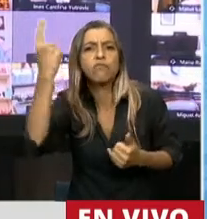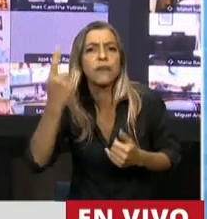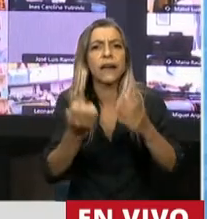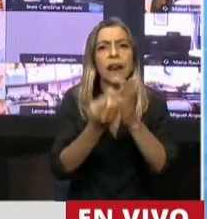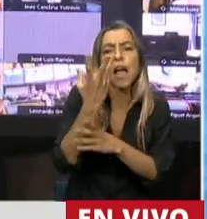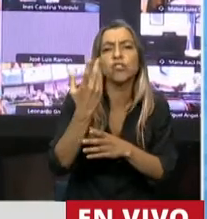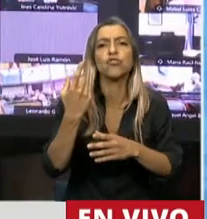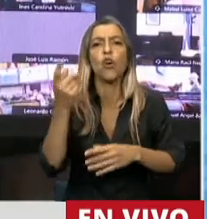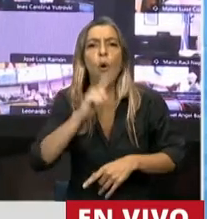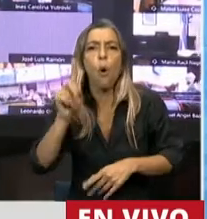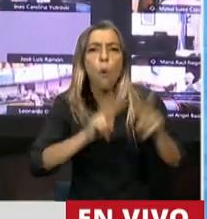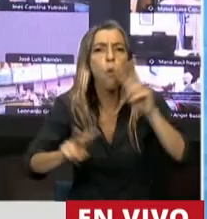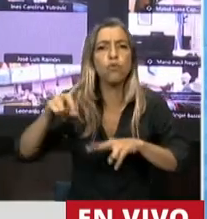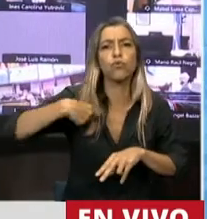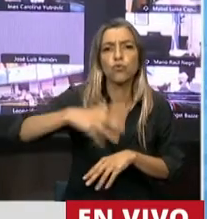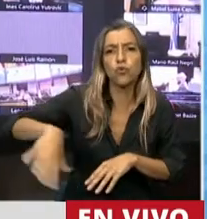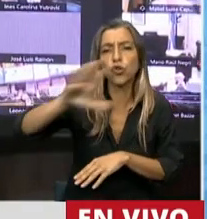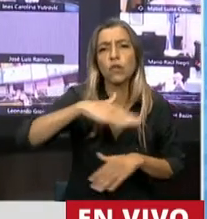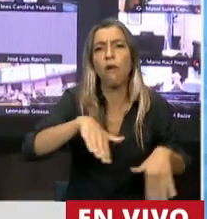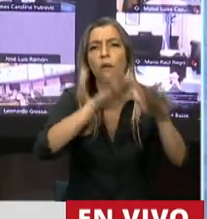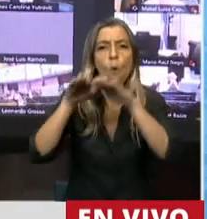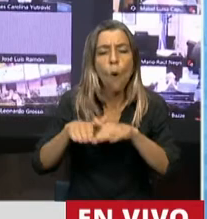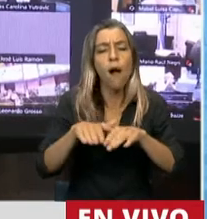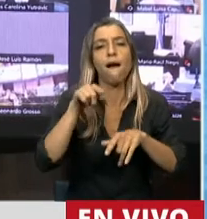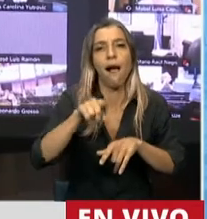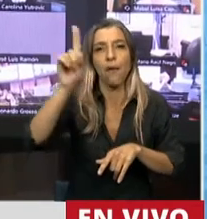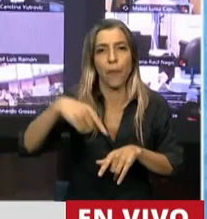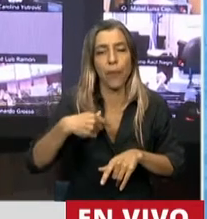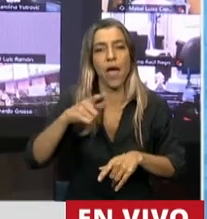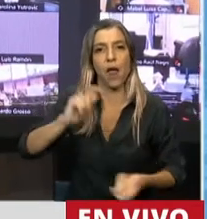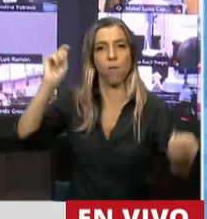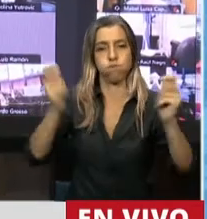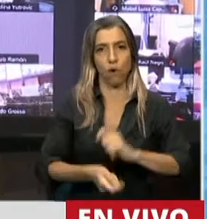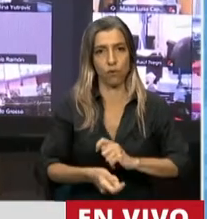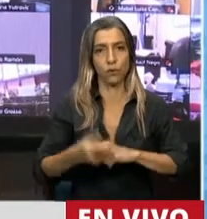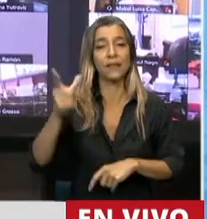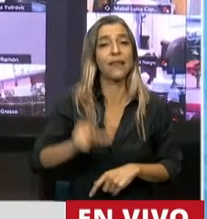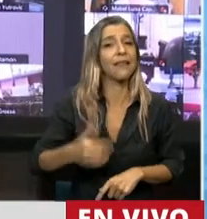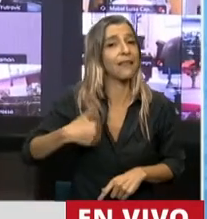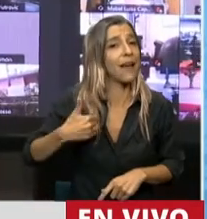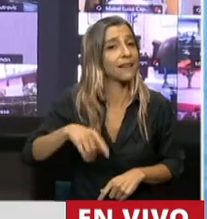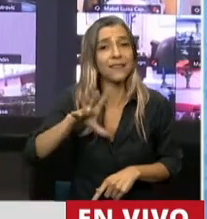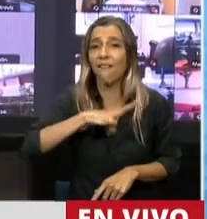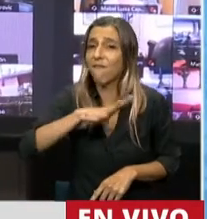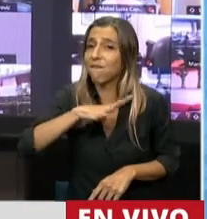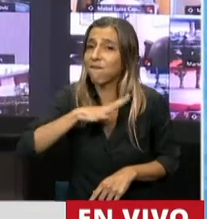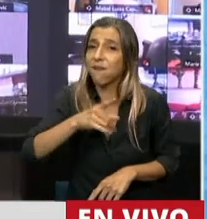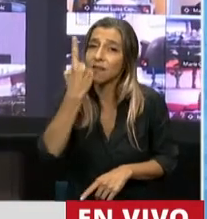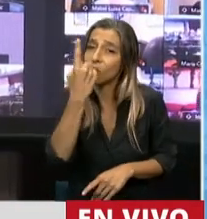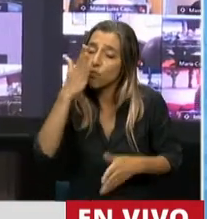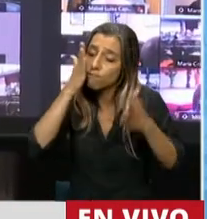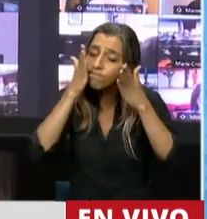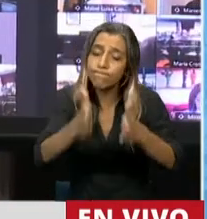económica y de cohesión social. A la Argentina, al territorio argentino, le falta una visión, le falta